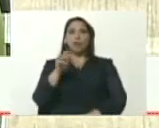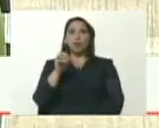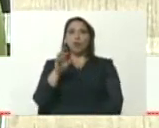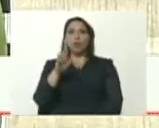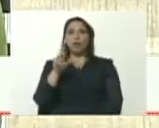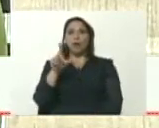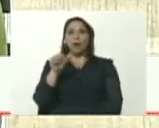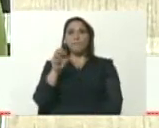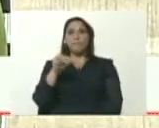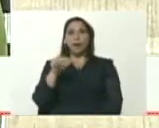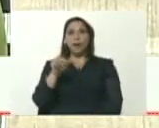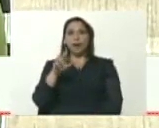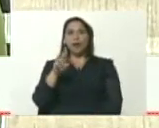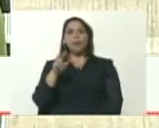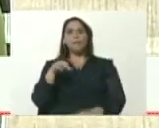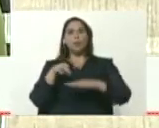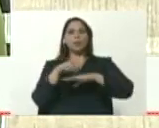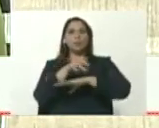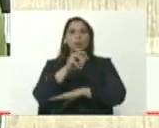Mariño.